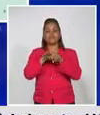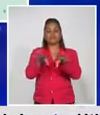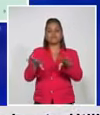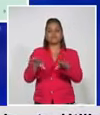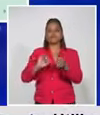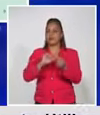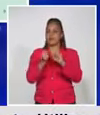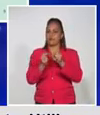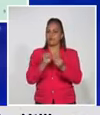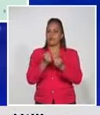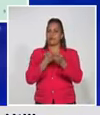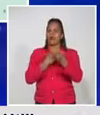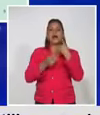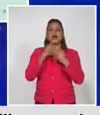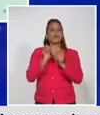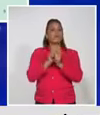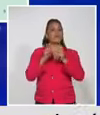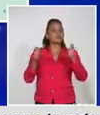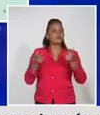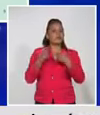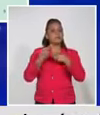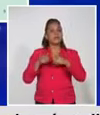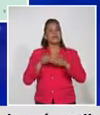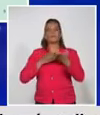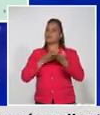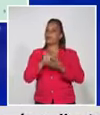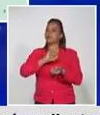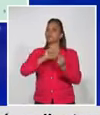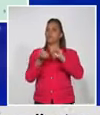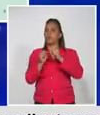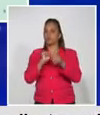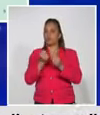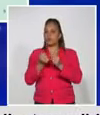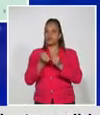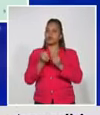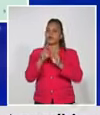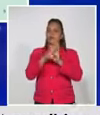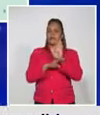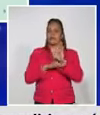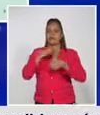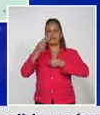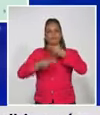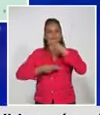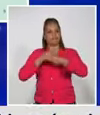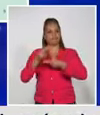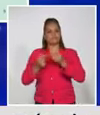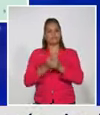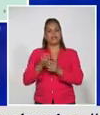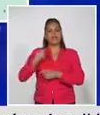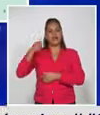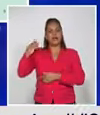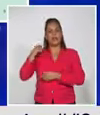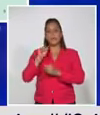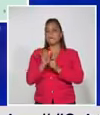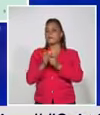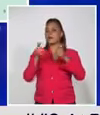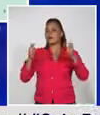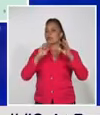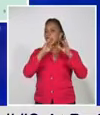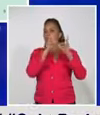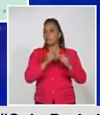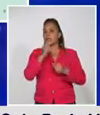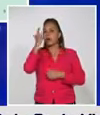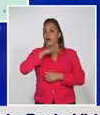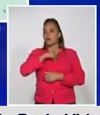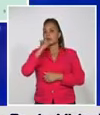de que tuvo unos incrementos, pero ha mantenido control con las acciones que vienen realizando. Ayer el mayor número en Aguada de